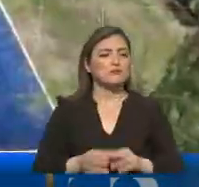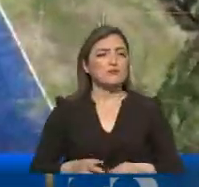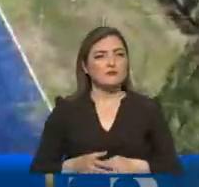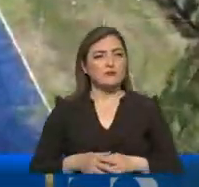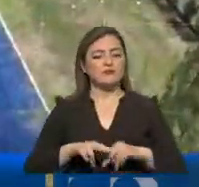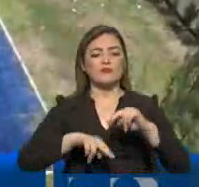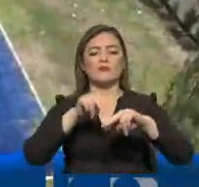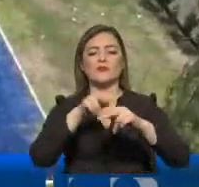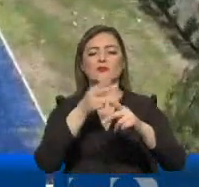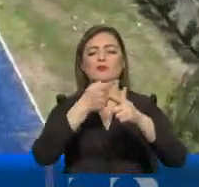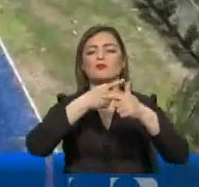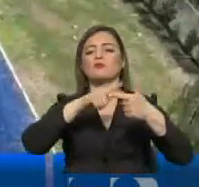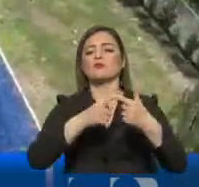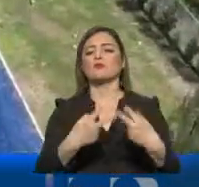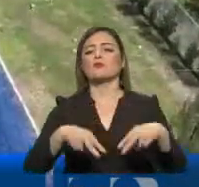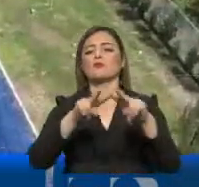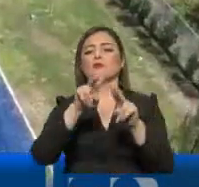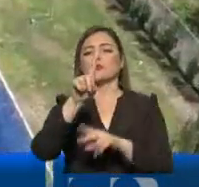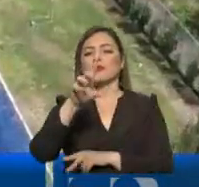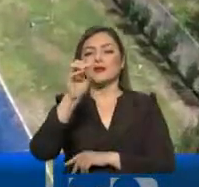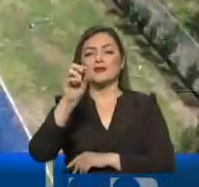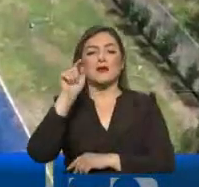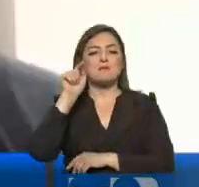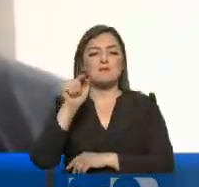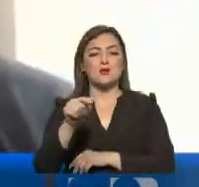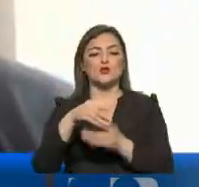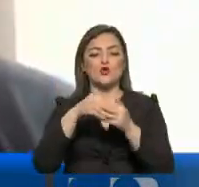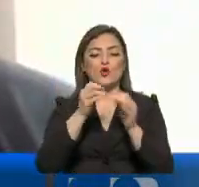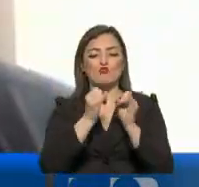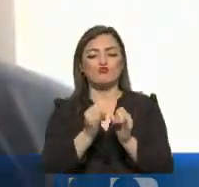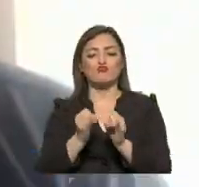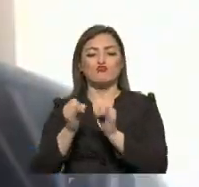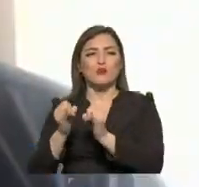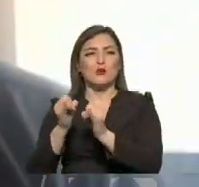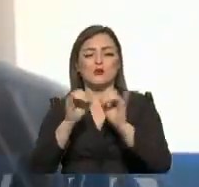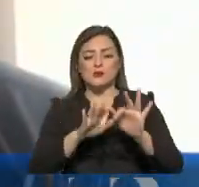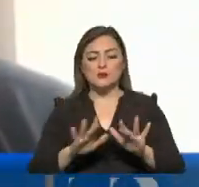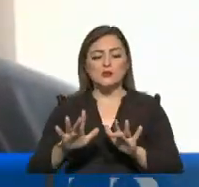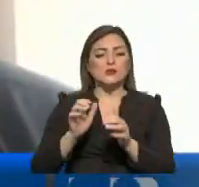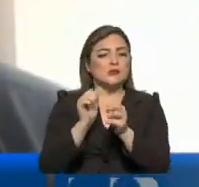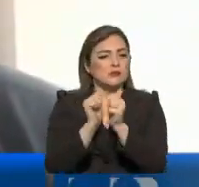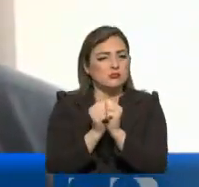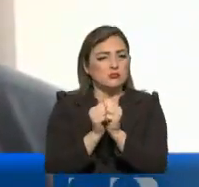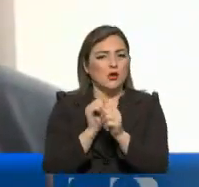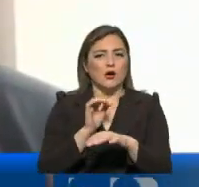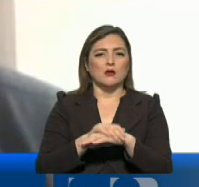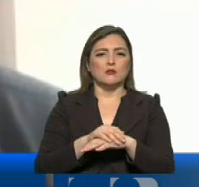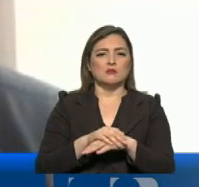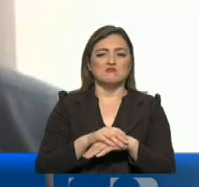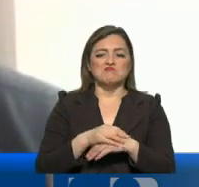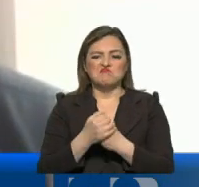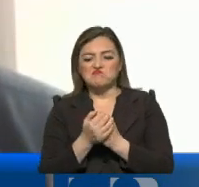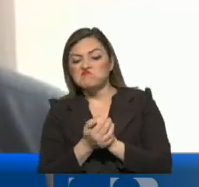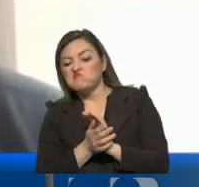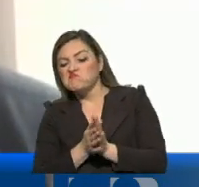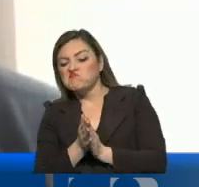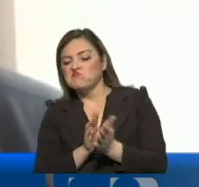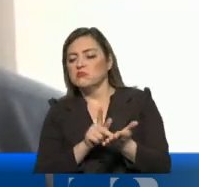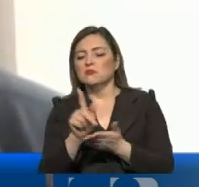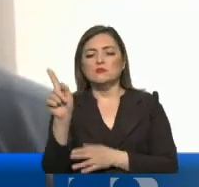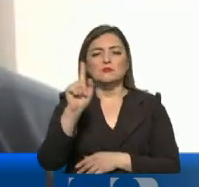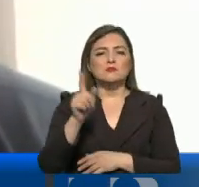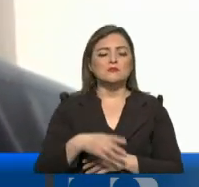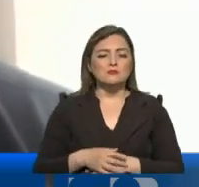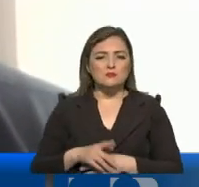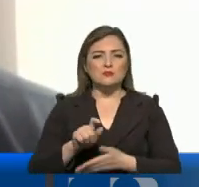promedio bordean los $100,000 cada una. La Secretaría del Deporte abusa de no haber cancelado los